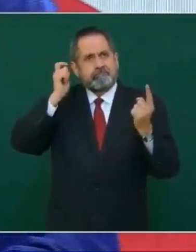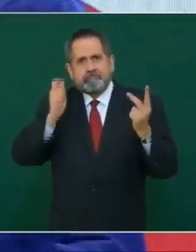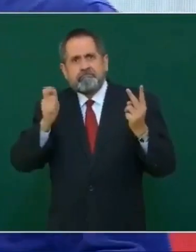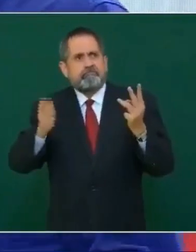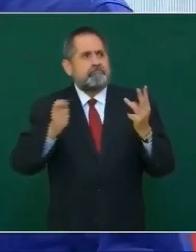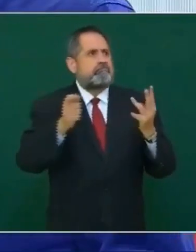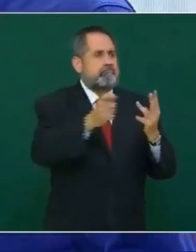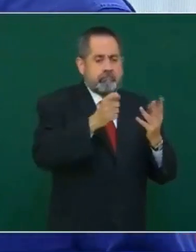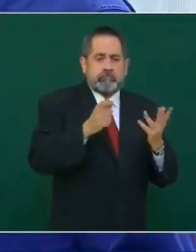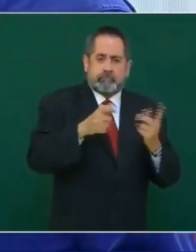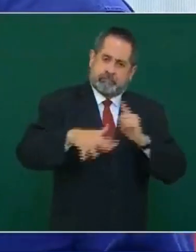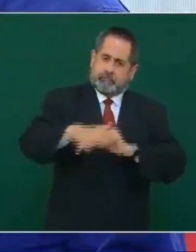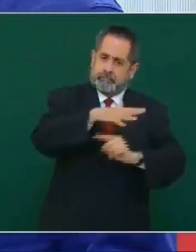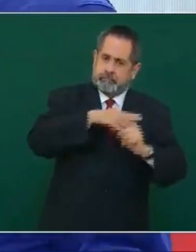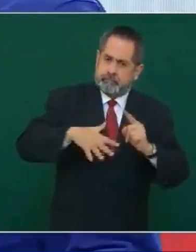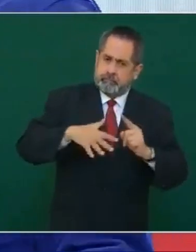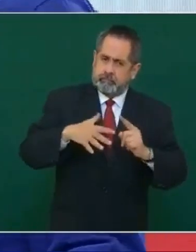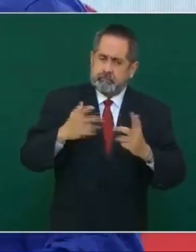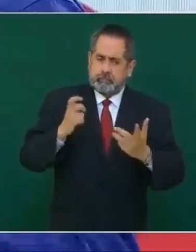no